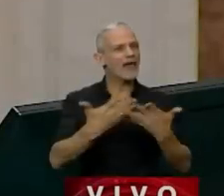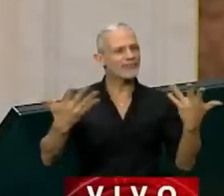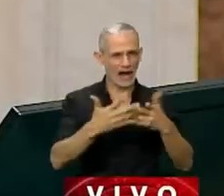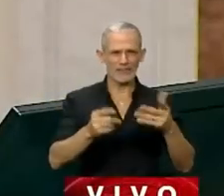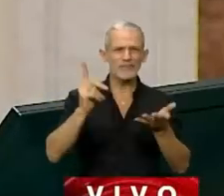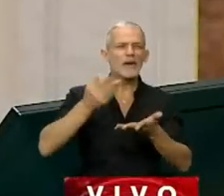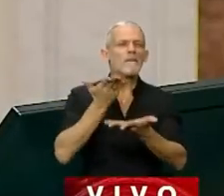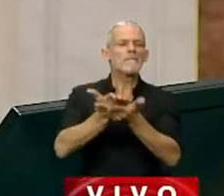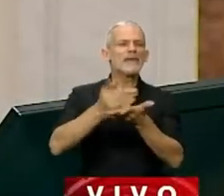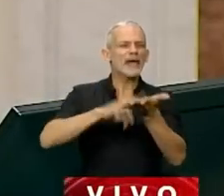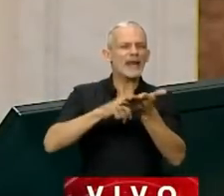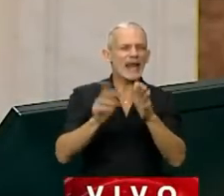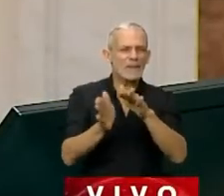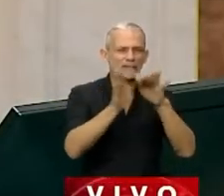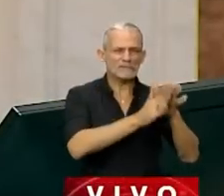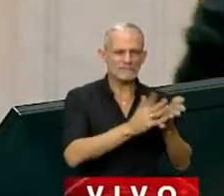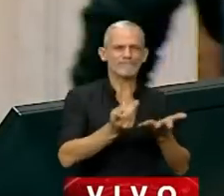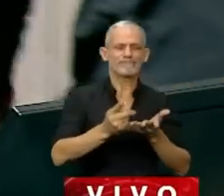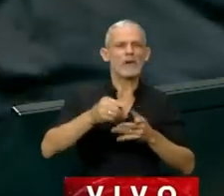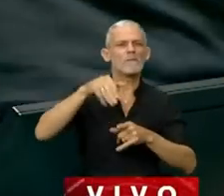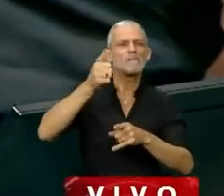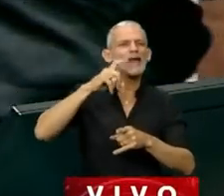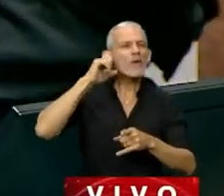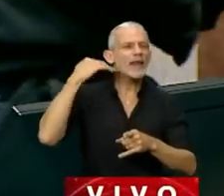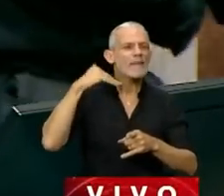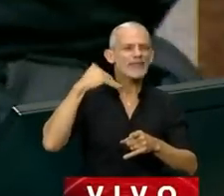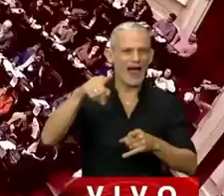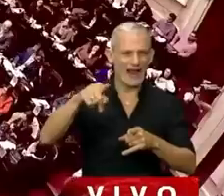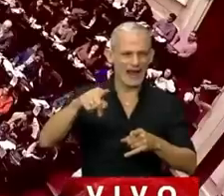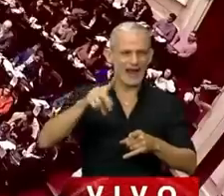Para un apartamiento del reglamento tiene la palabra la diputada María Eugenia Vidal.